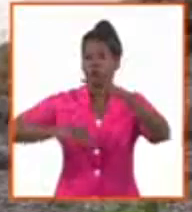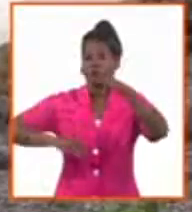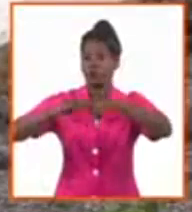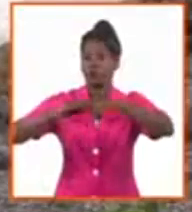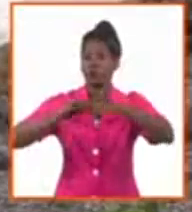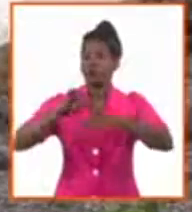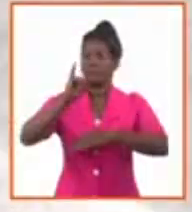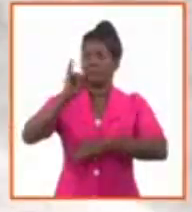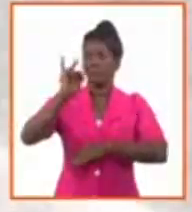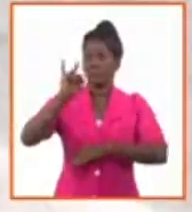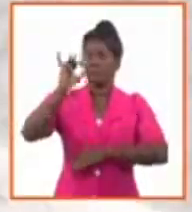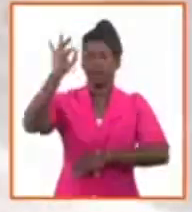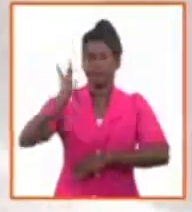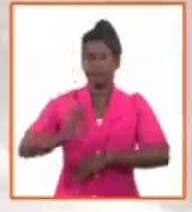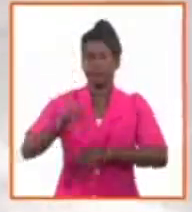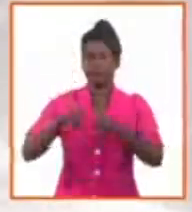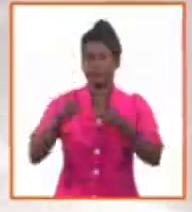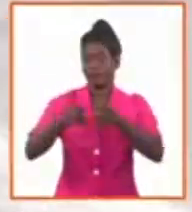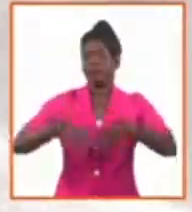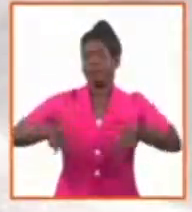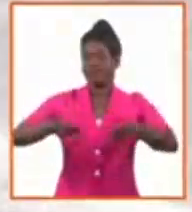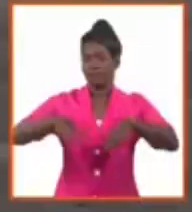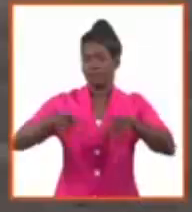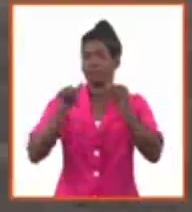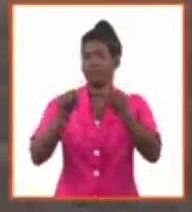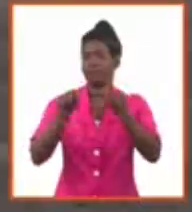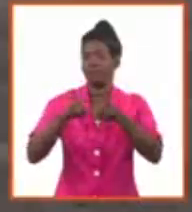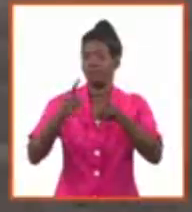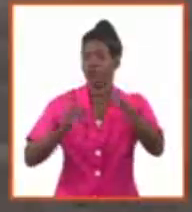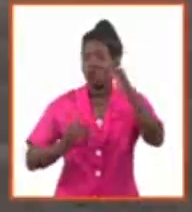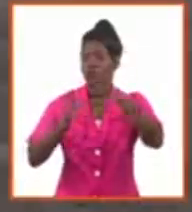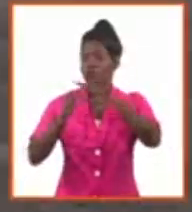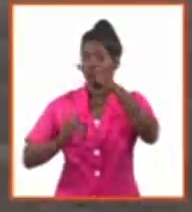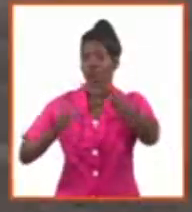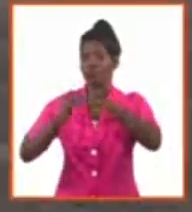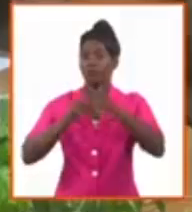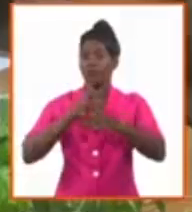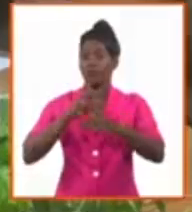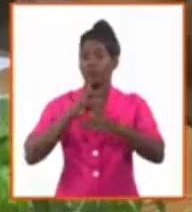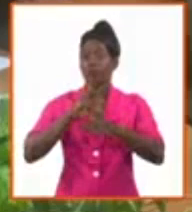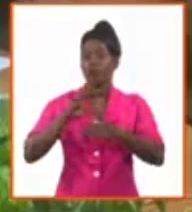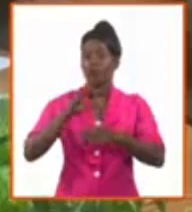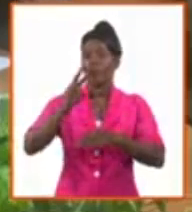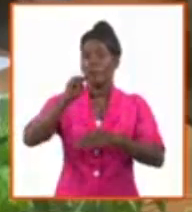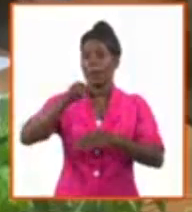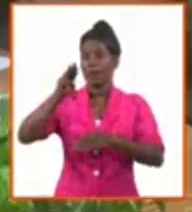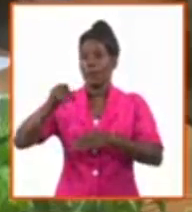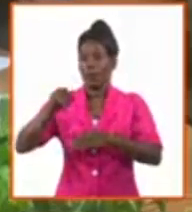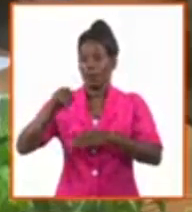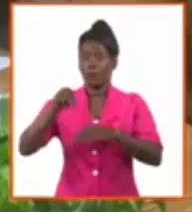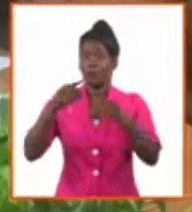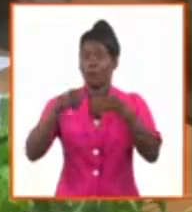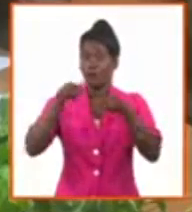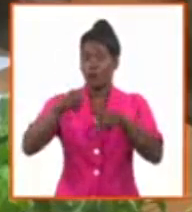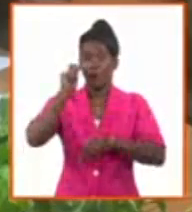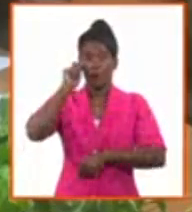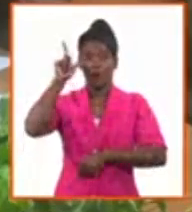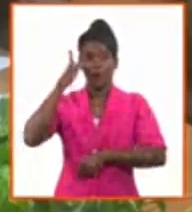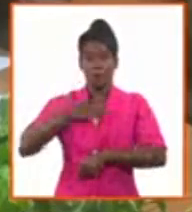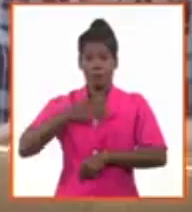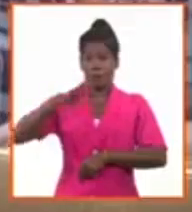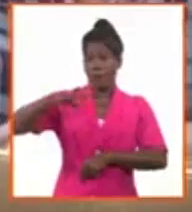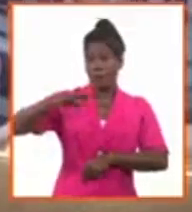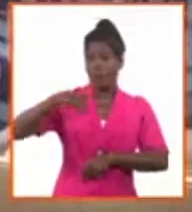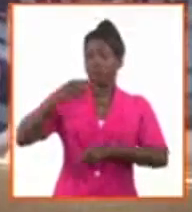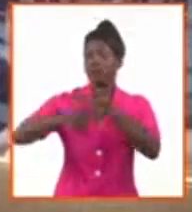su capacidad de llenado y en condiciones de asimilar hasta 265 millones de metros cúbicos de agua. A partir de la experiencia del